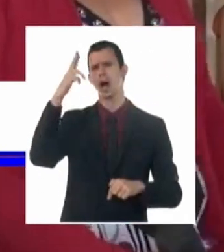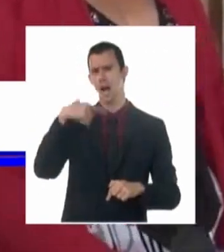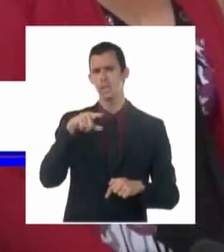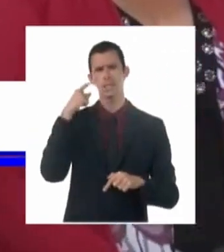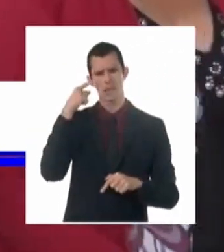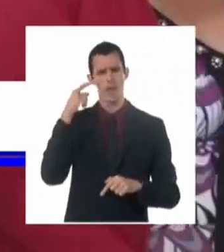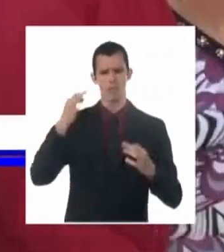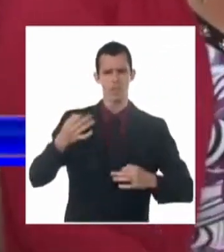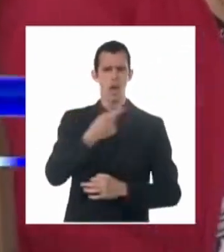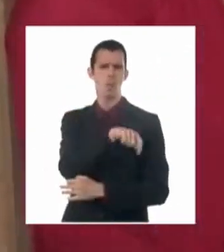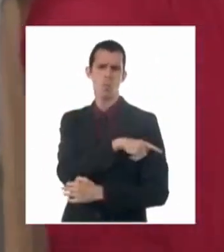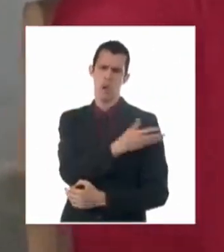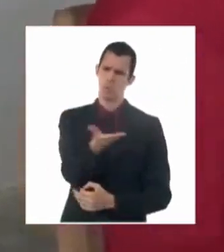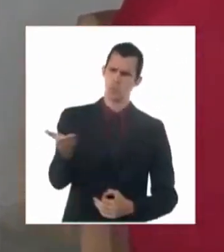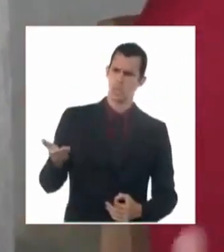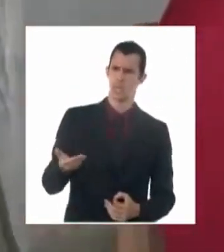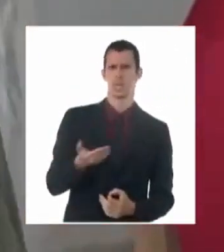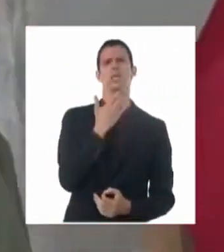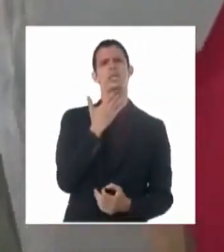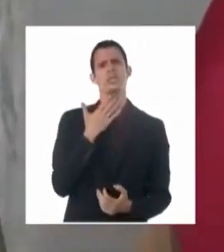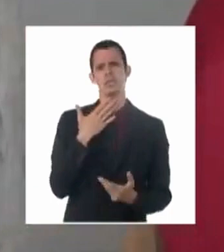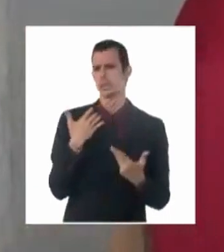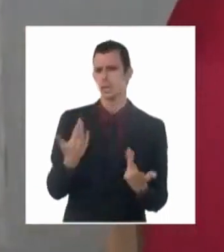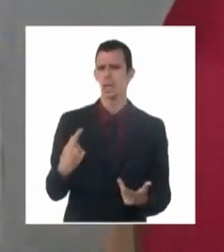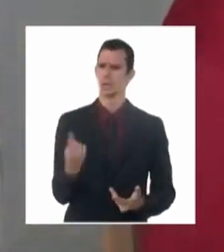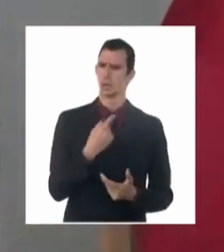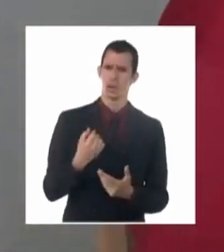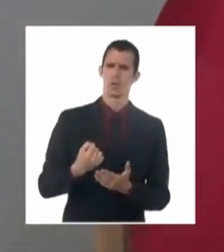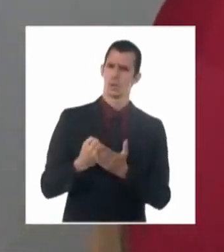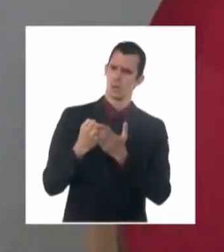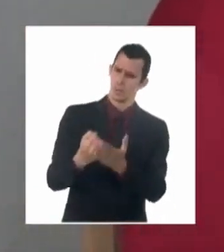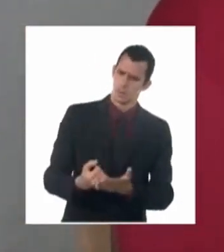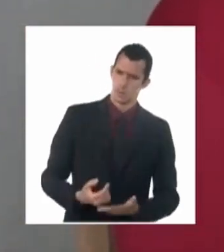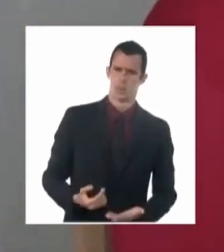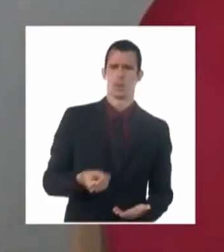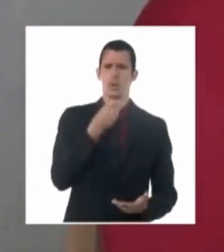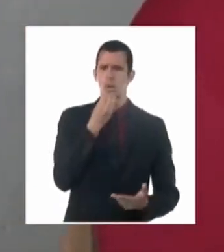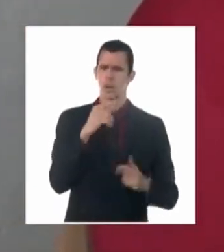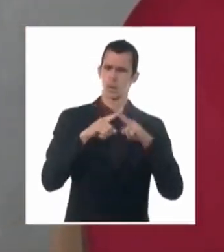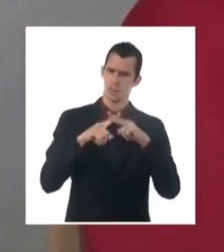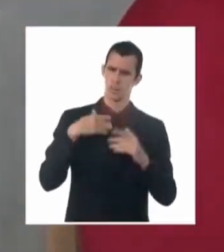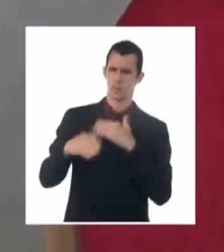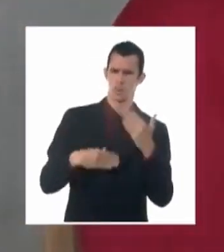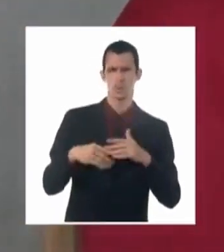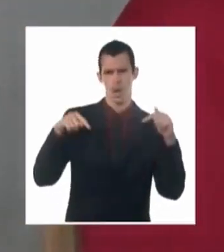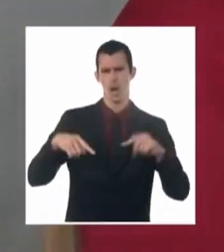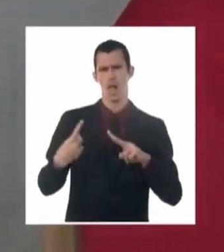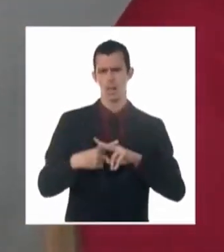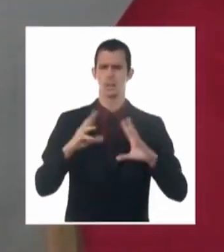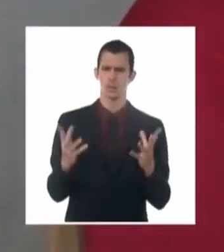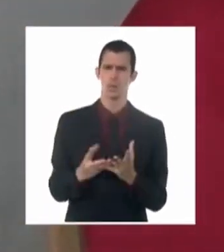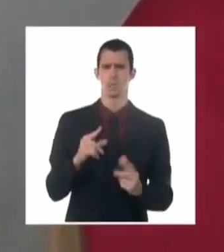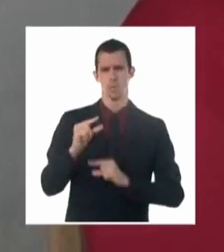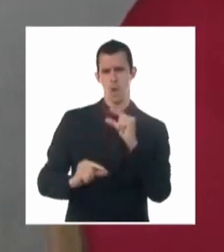nuestro pueblo, quiere, por supuesto, que si avancemos en la solución de los problemas que tenemos, resolver todos estos problemas